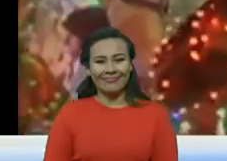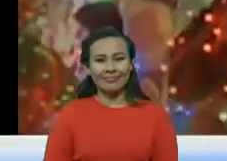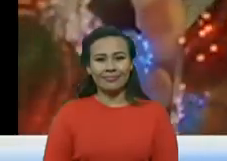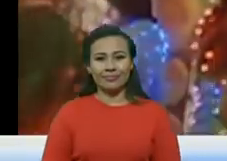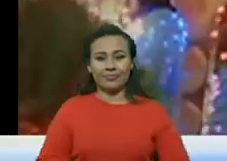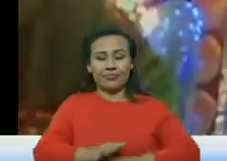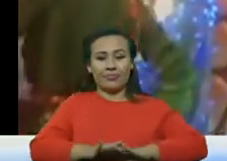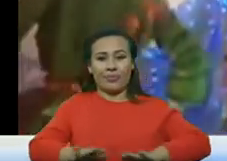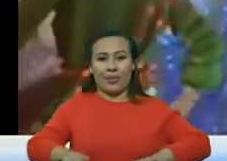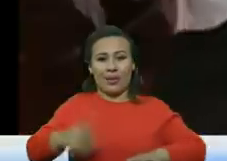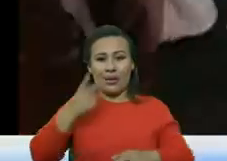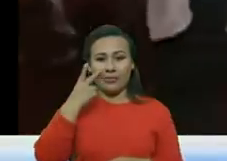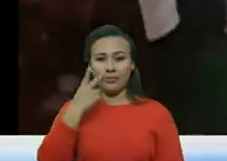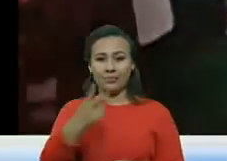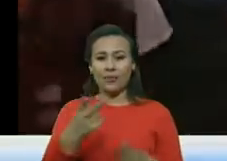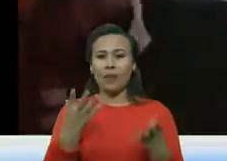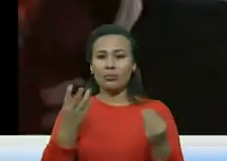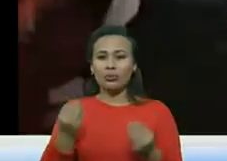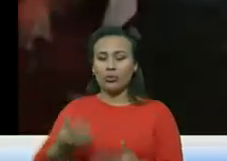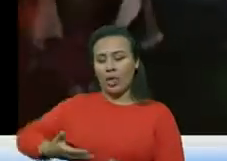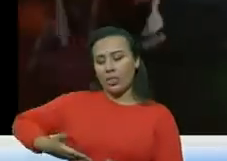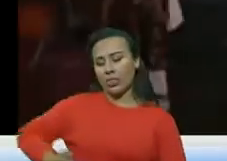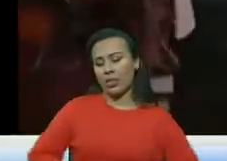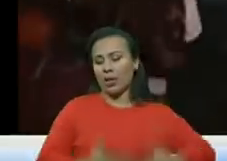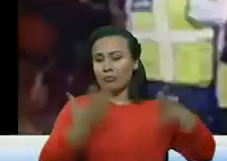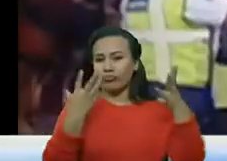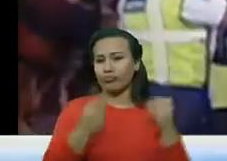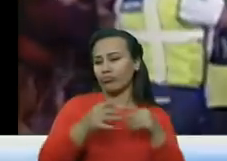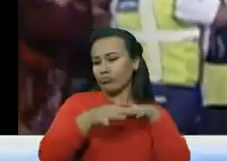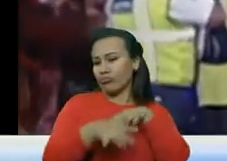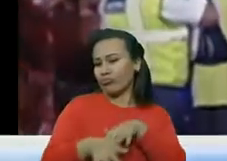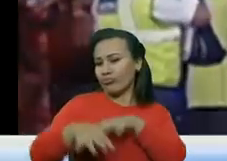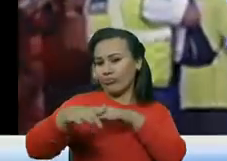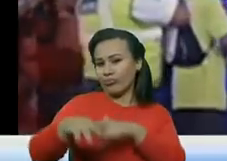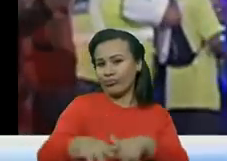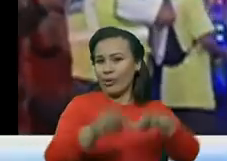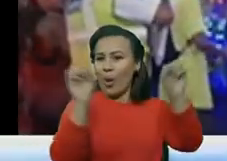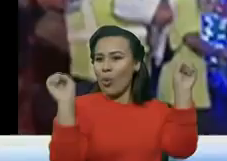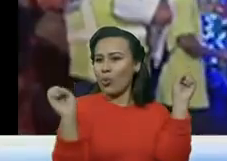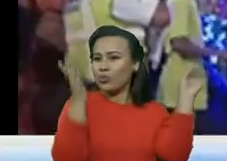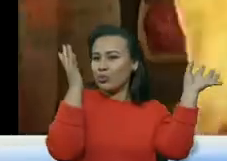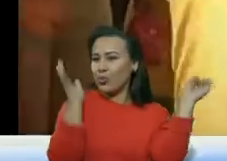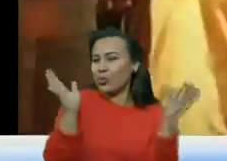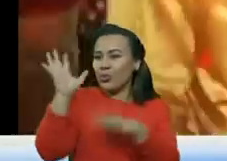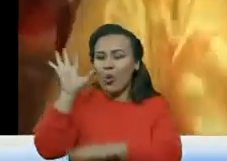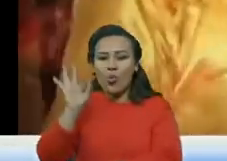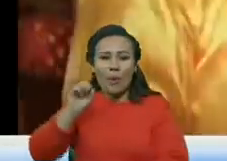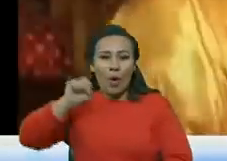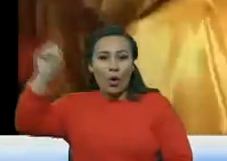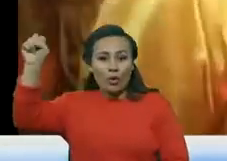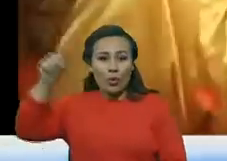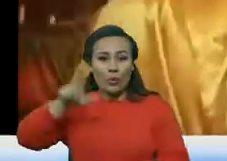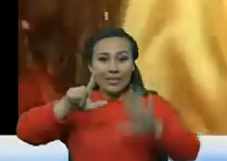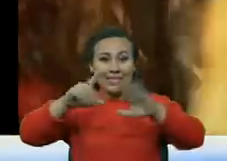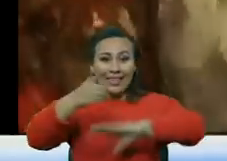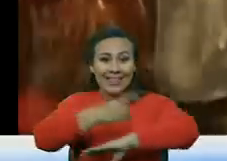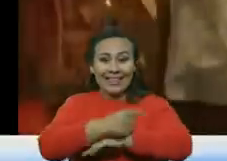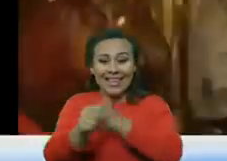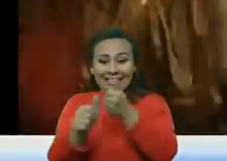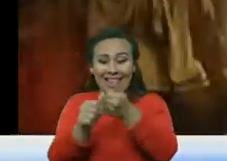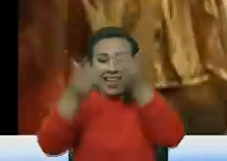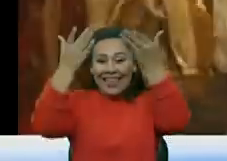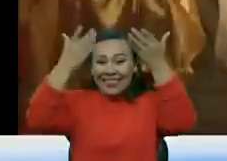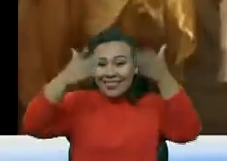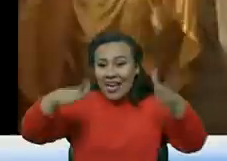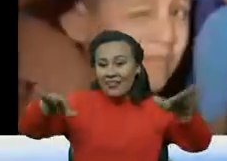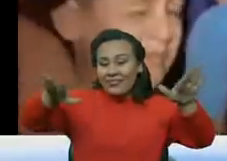Había entrado el crepúsculo cuando un nacimiento masivo encendió la calle Libertaria. A 7 días de Nochebuena,